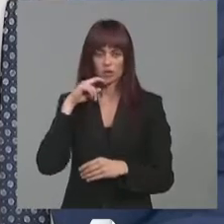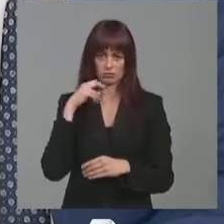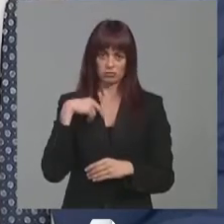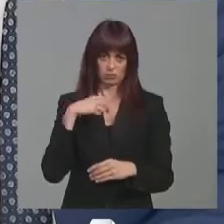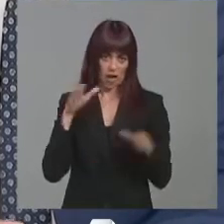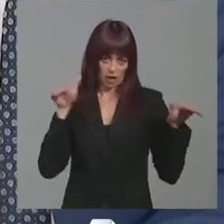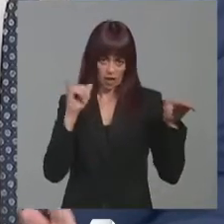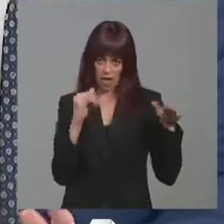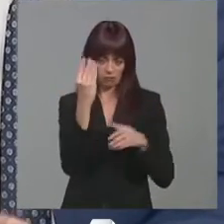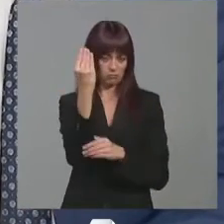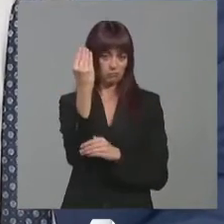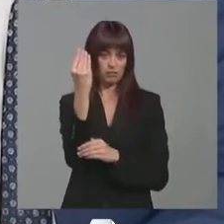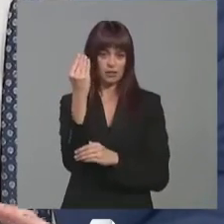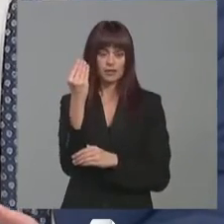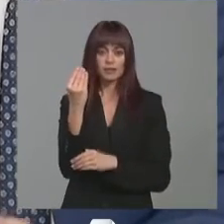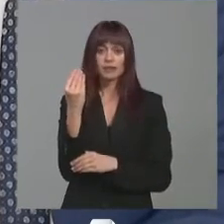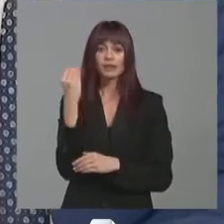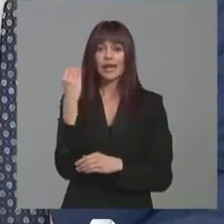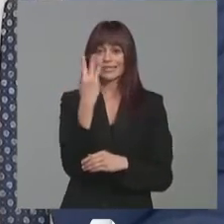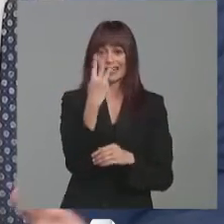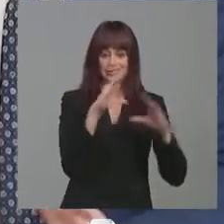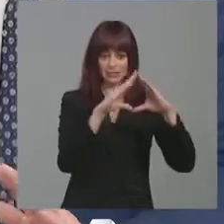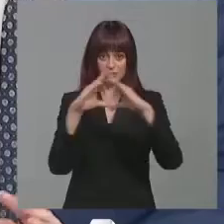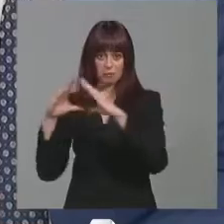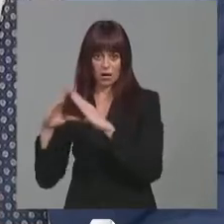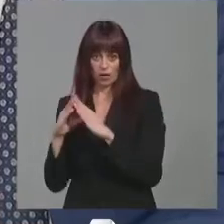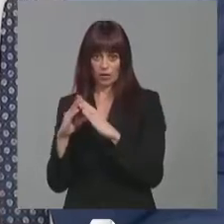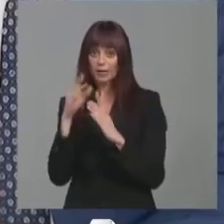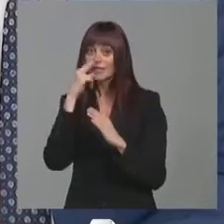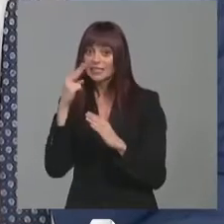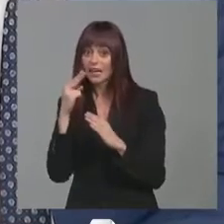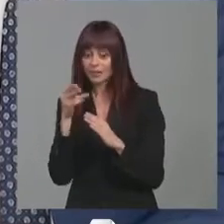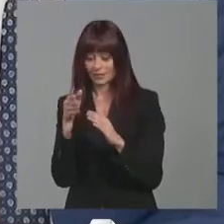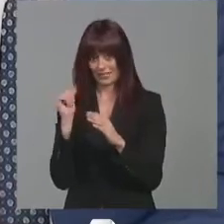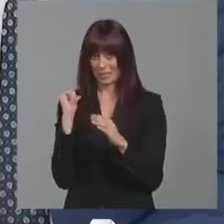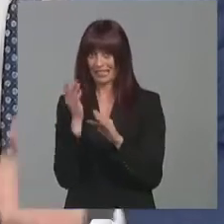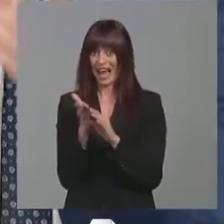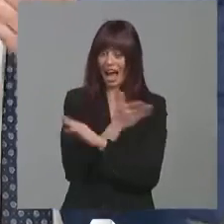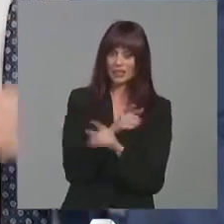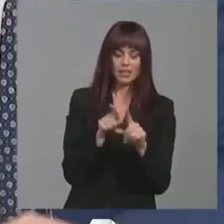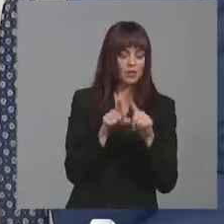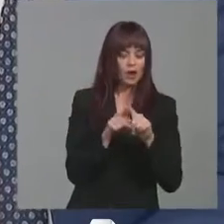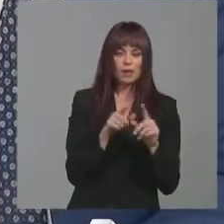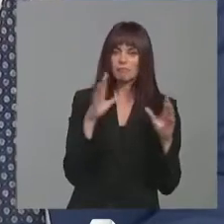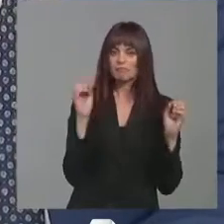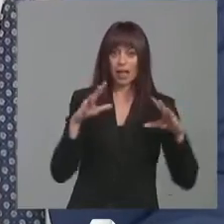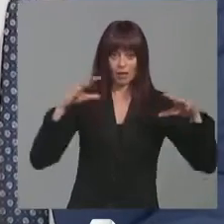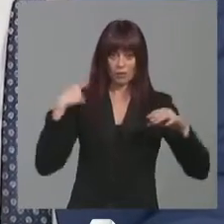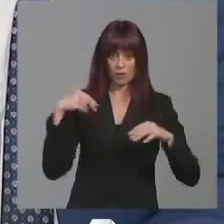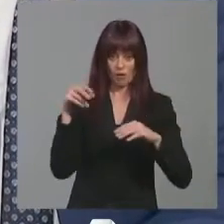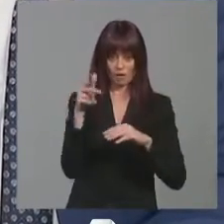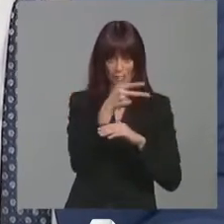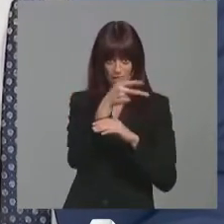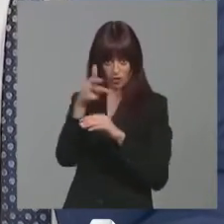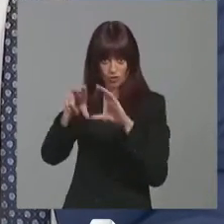alcantarilla que visitarla dentro de las tres parroquias eh antes de semana santa es un momento absolutamente mágico en el vídeo que hemos hecho salen